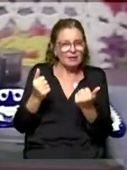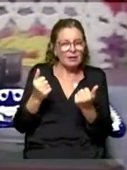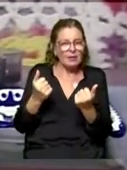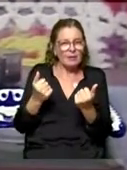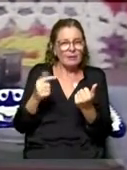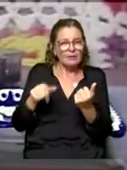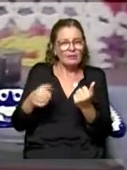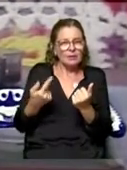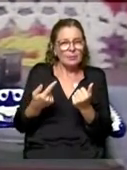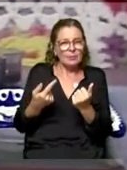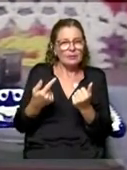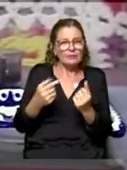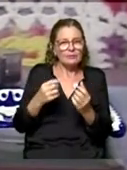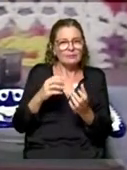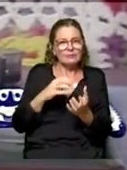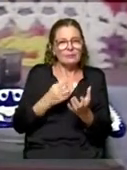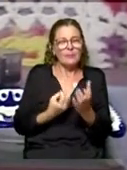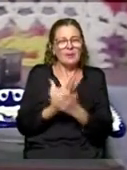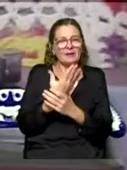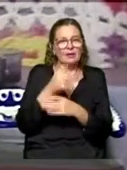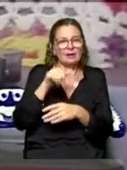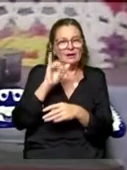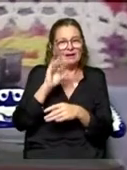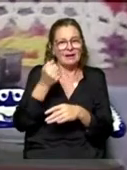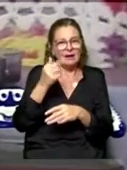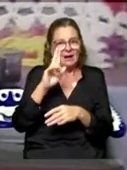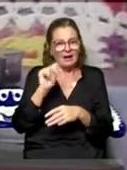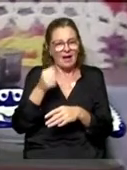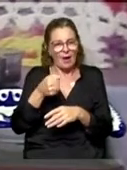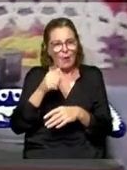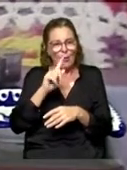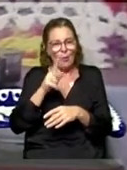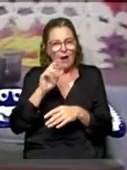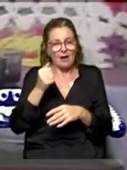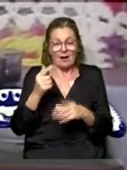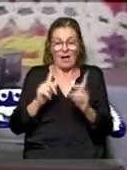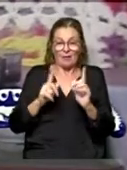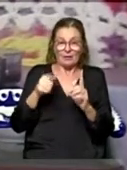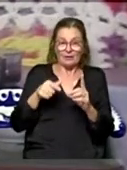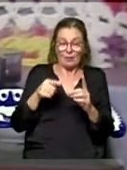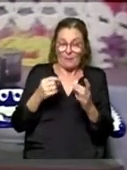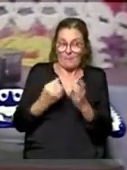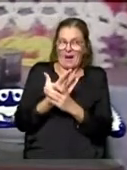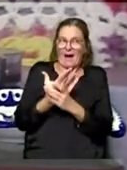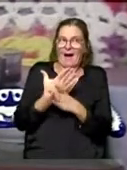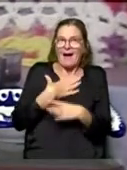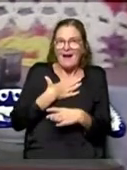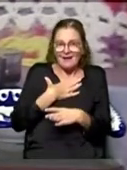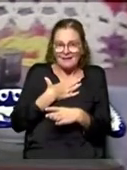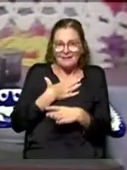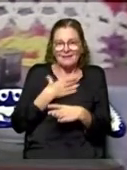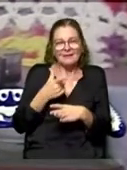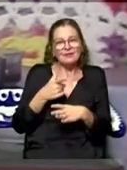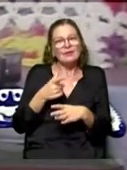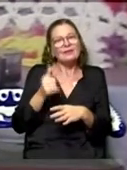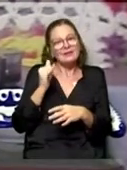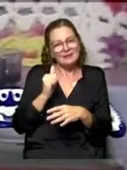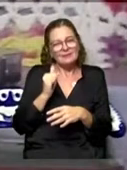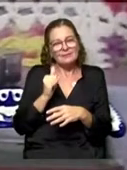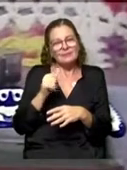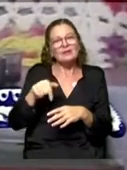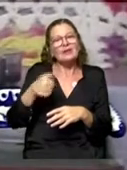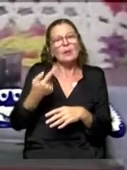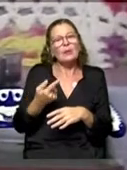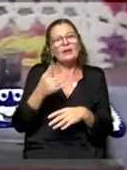en Nicaragua, en fin. Cosas así que son como increíbles, ¿no? Claro. Pero ocurren. Y después